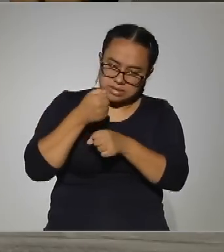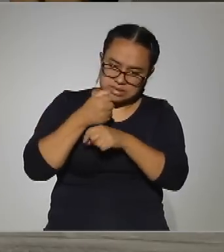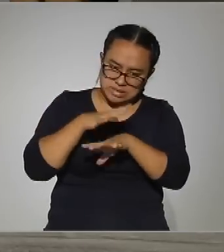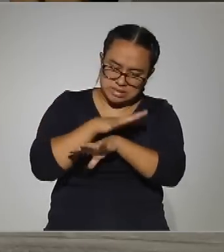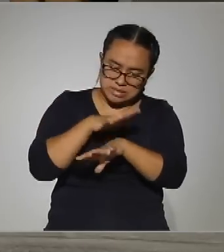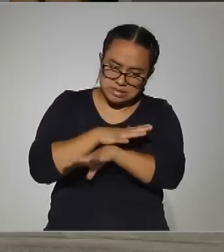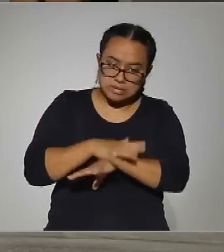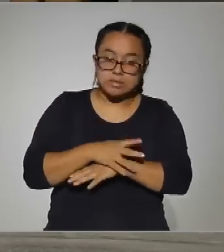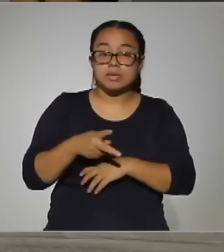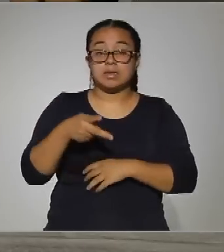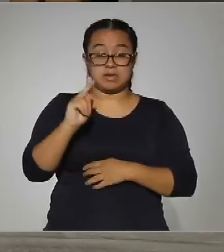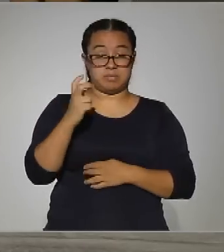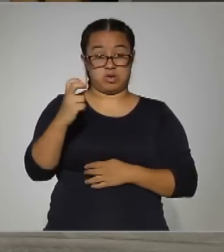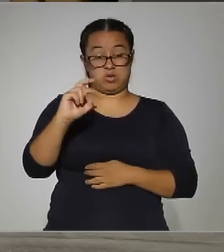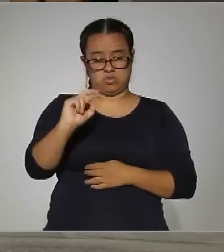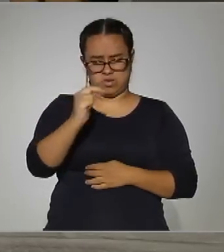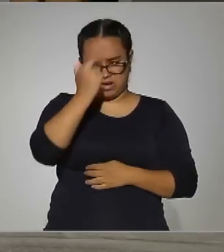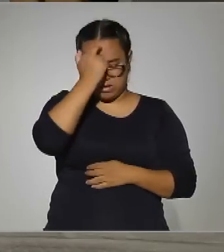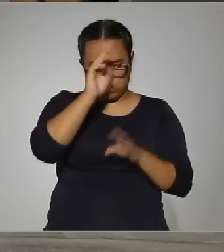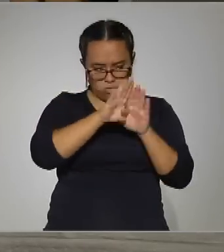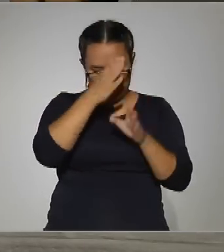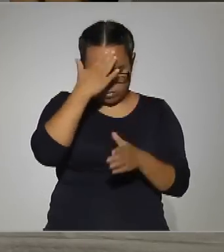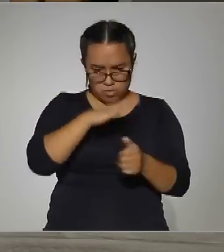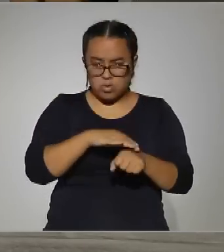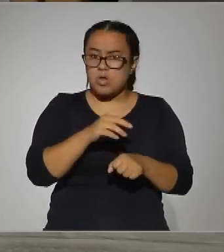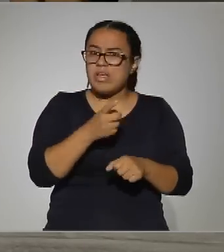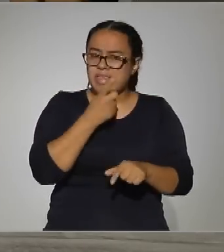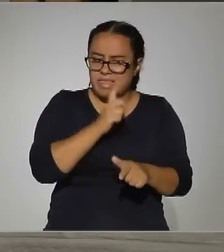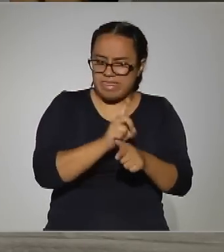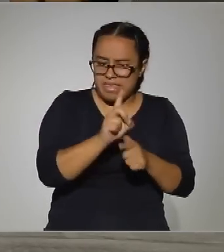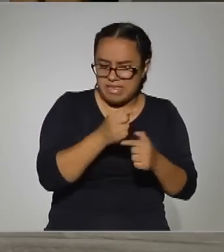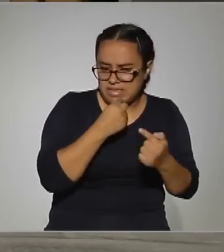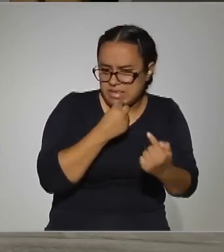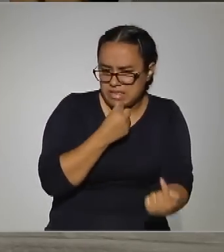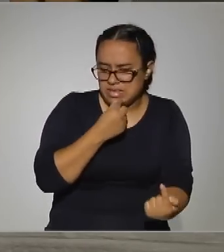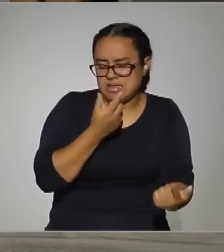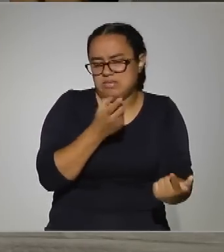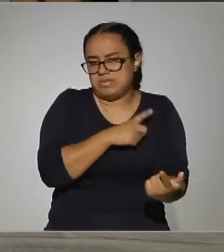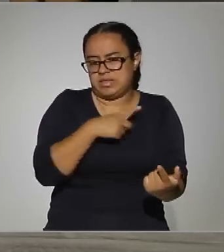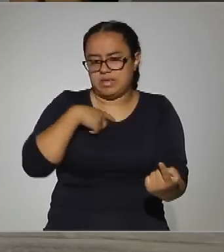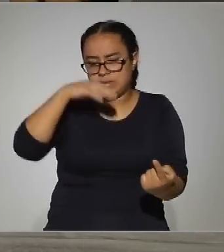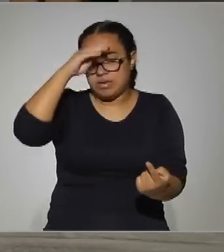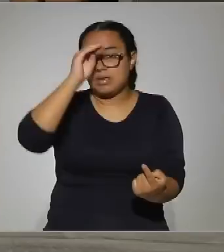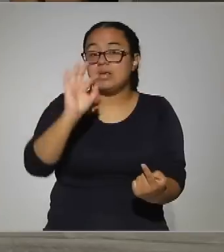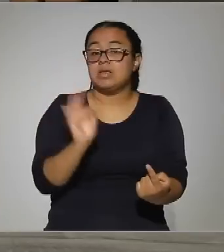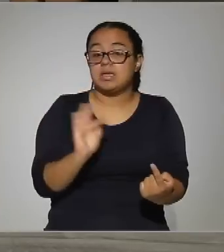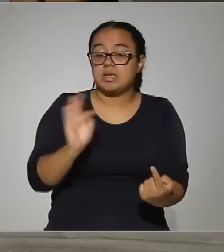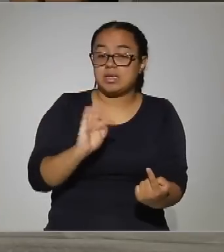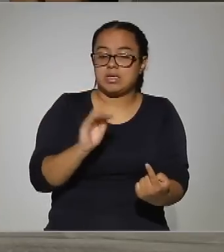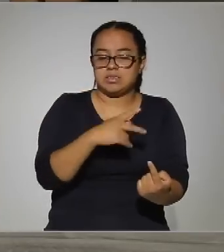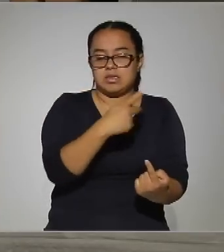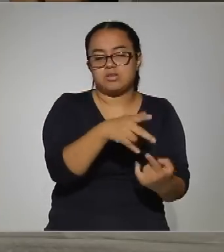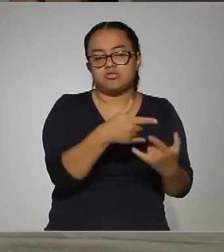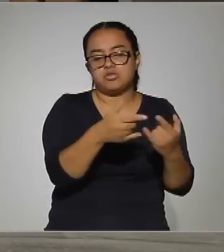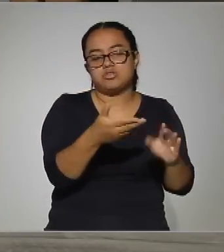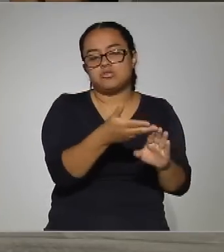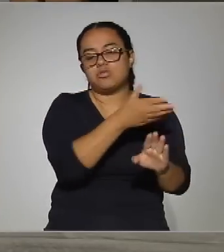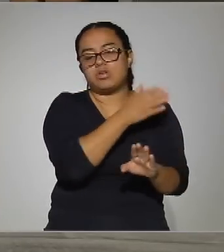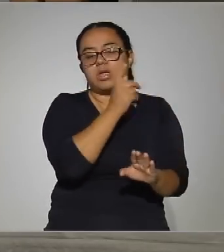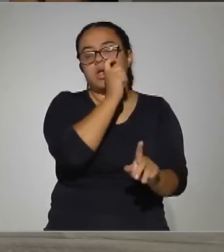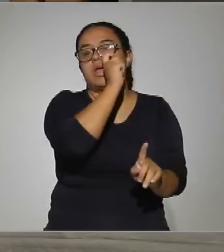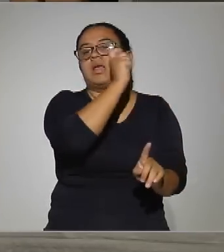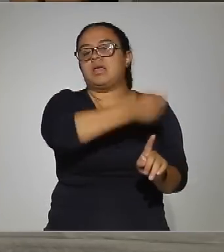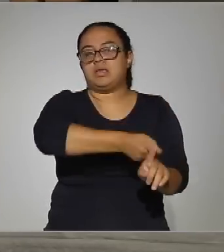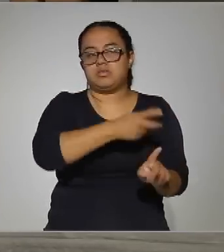de estos recuerdos tan tempranos que habría que ver, ¿no? Si tiene que ver con algo de esa historia, y que desde ahí es como lo